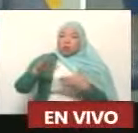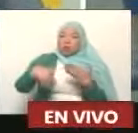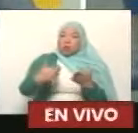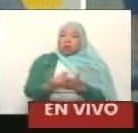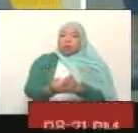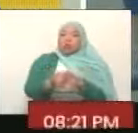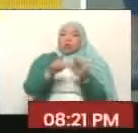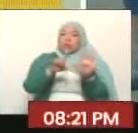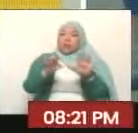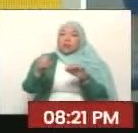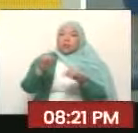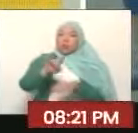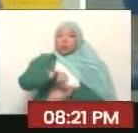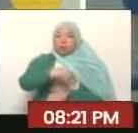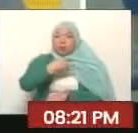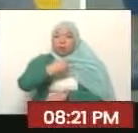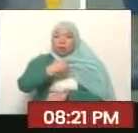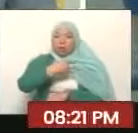más de 60 universidades.